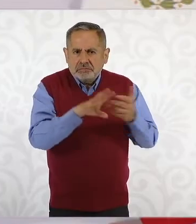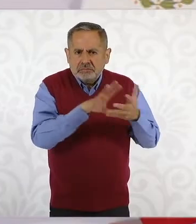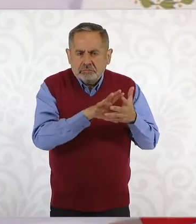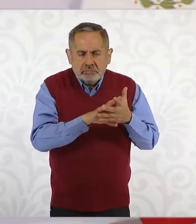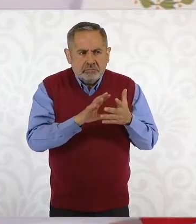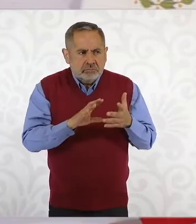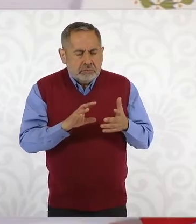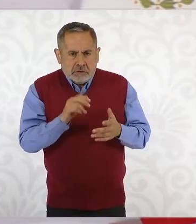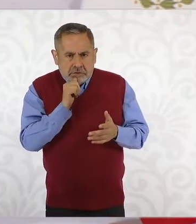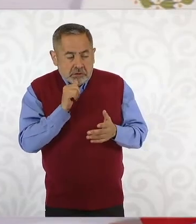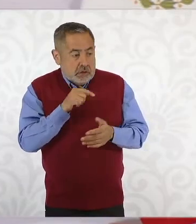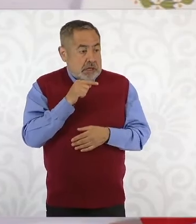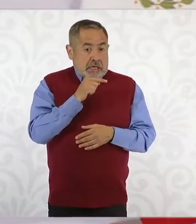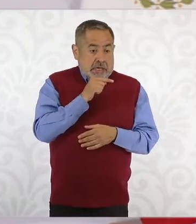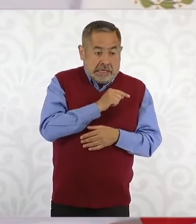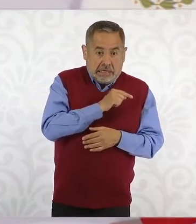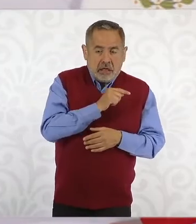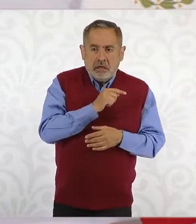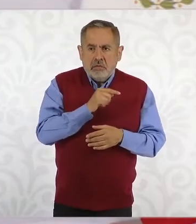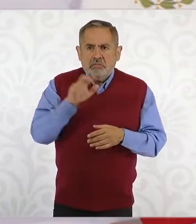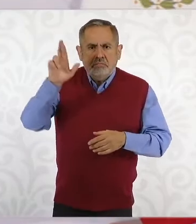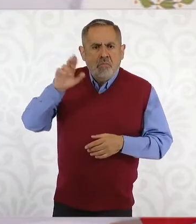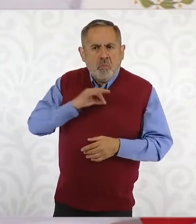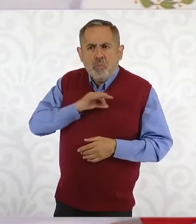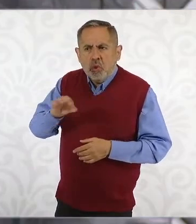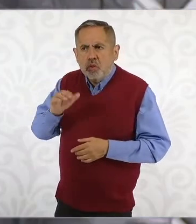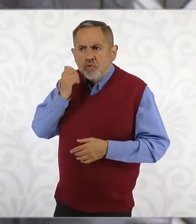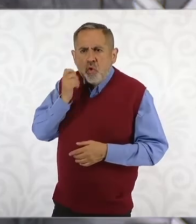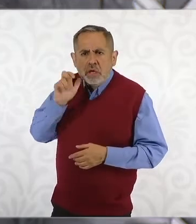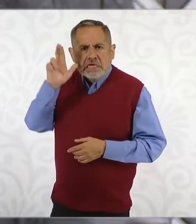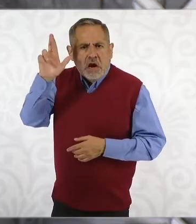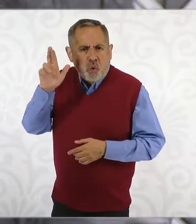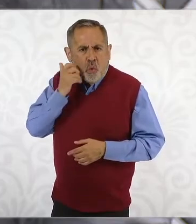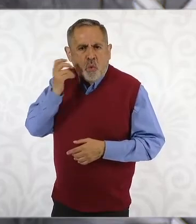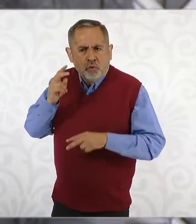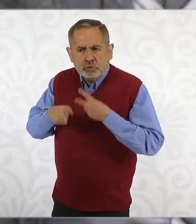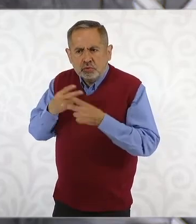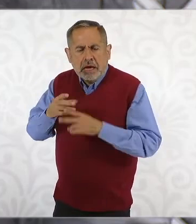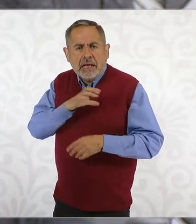es el supuesto, yo no me refiero ahorita a ningún supuesto en particular, que pudiera